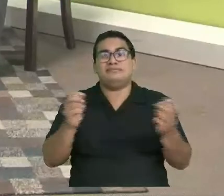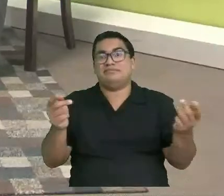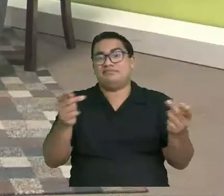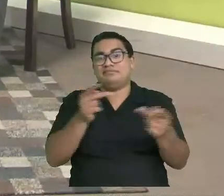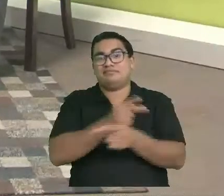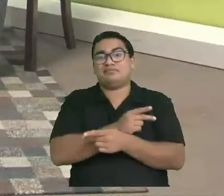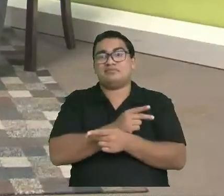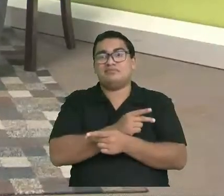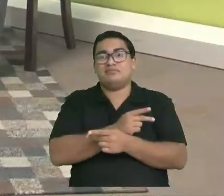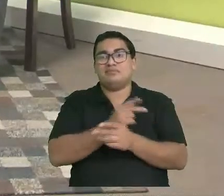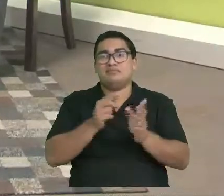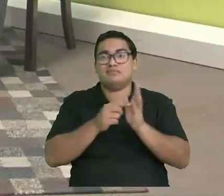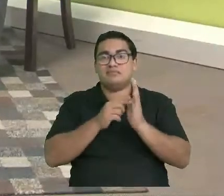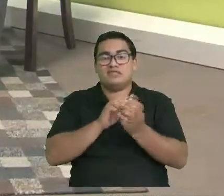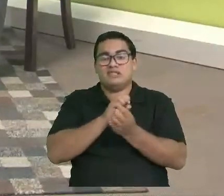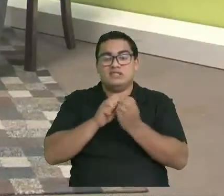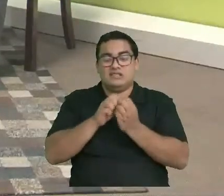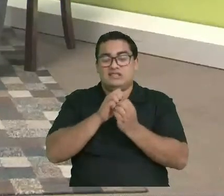¿verdad?, es el desgaste